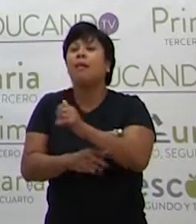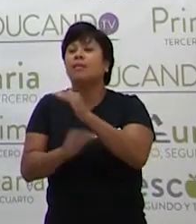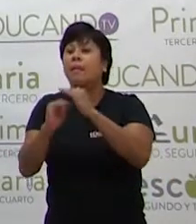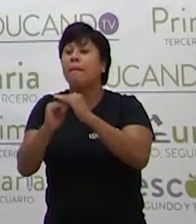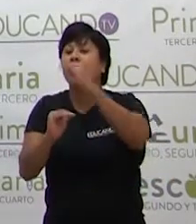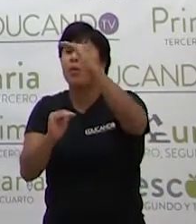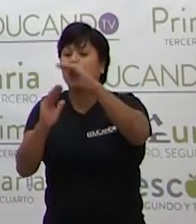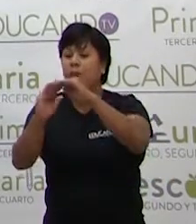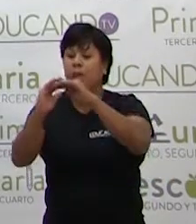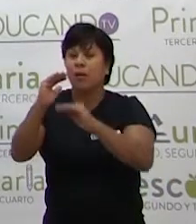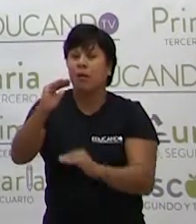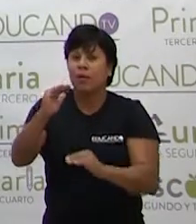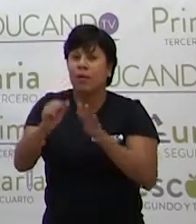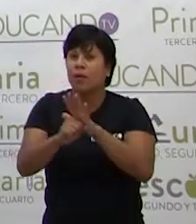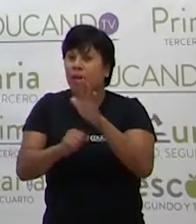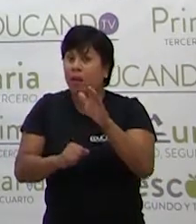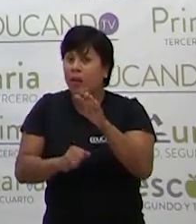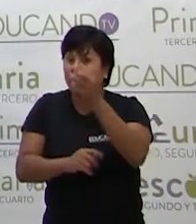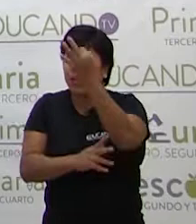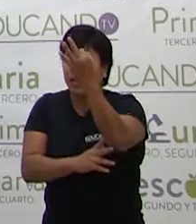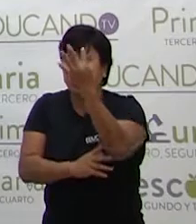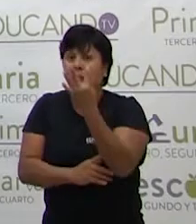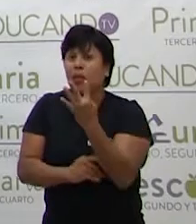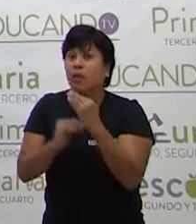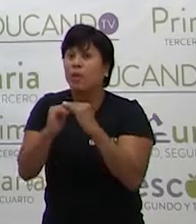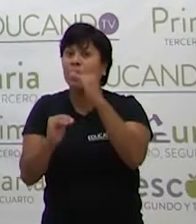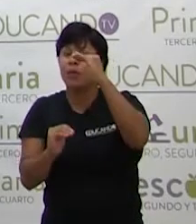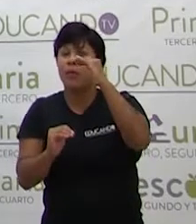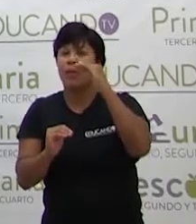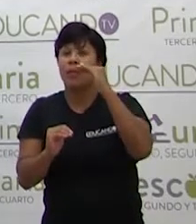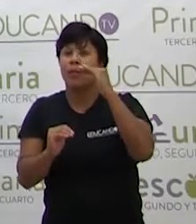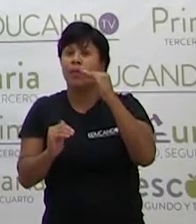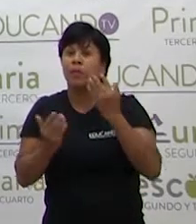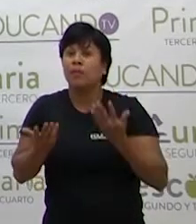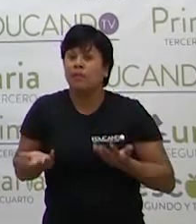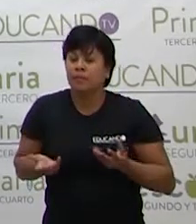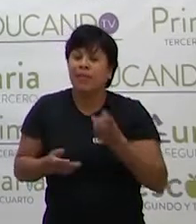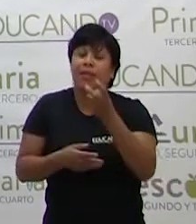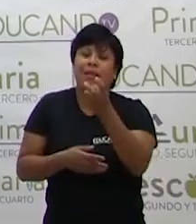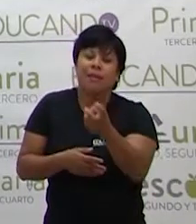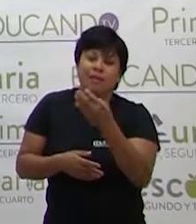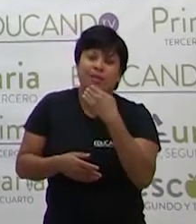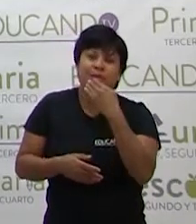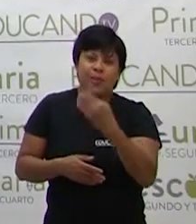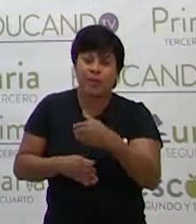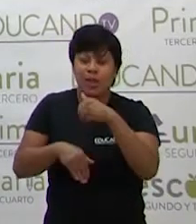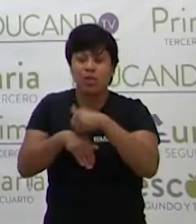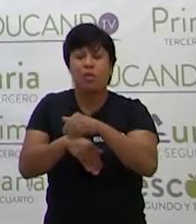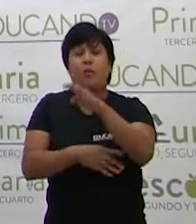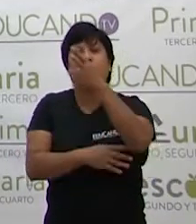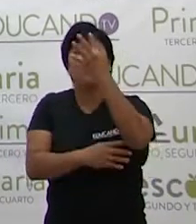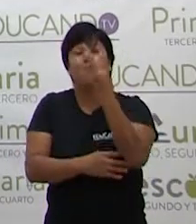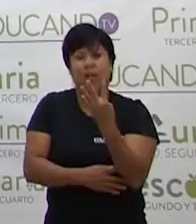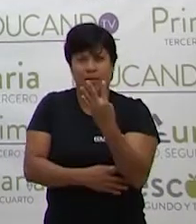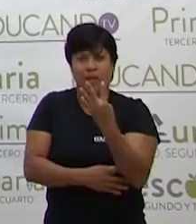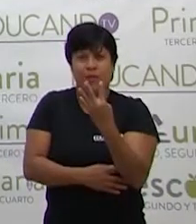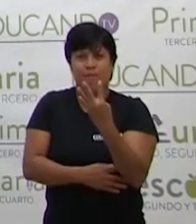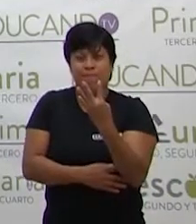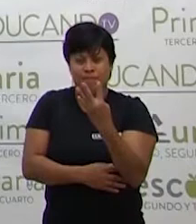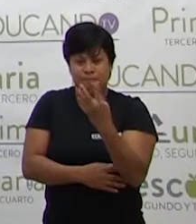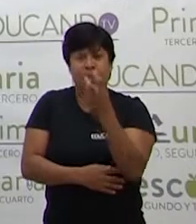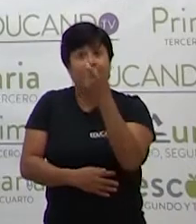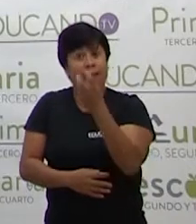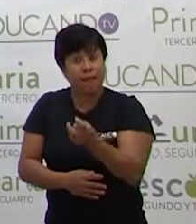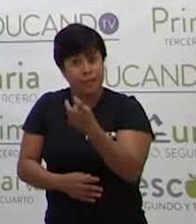es mayor? ¿El 3 o el 4? Pues muy bien, es el 4. Y